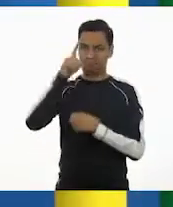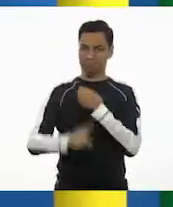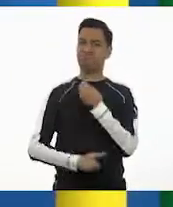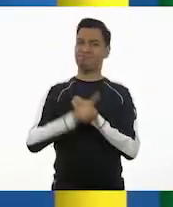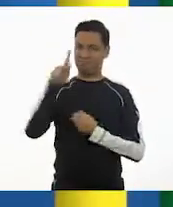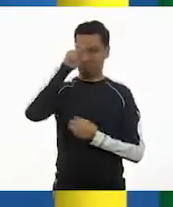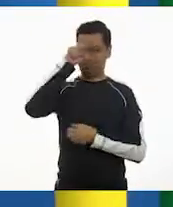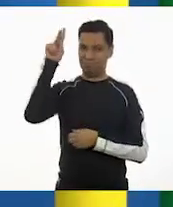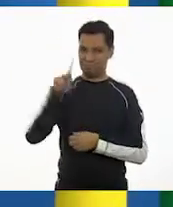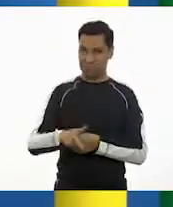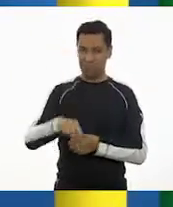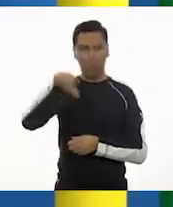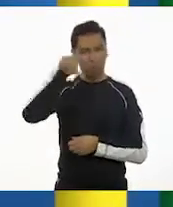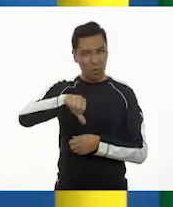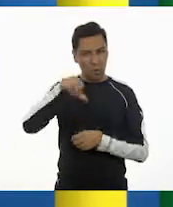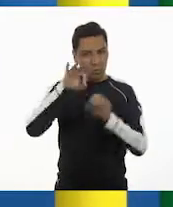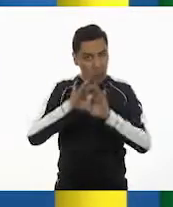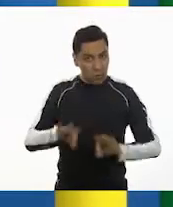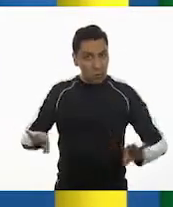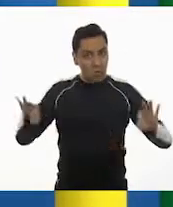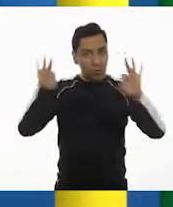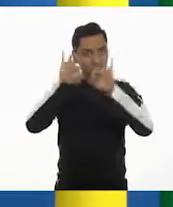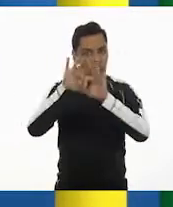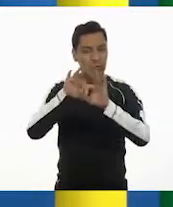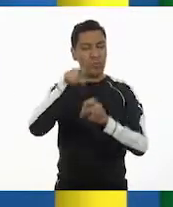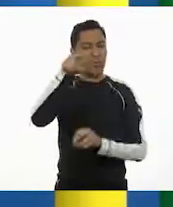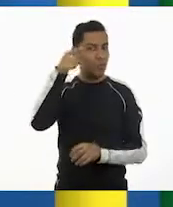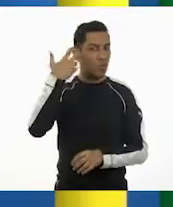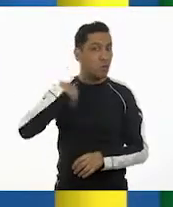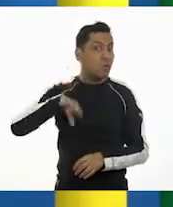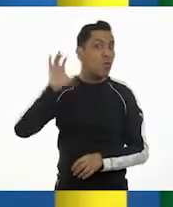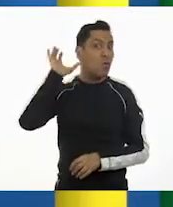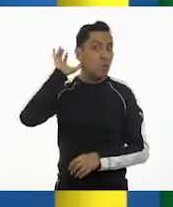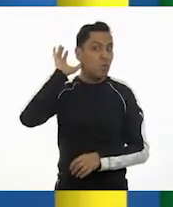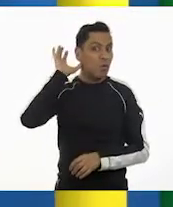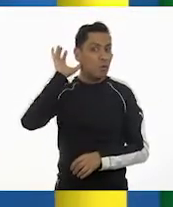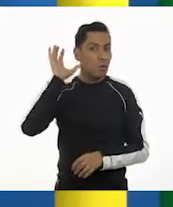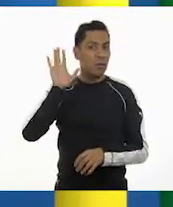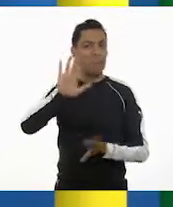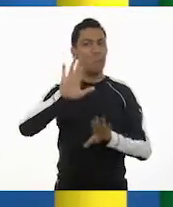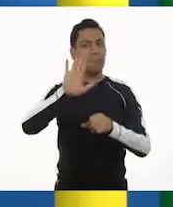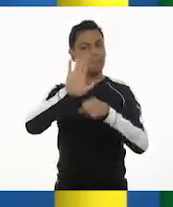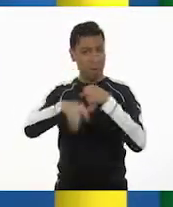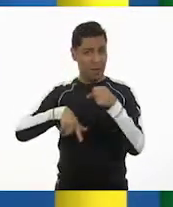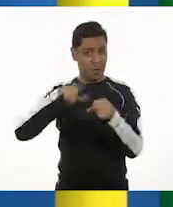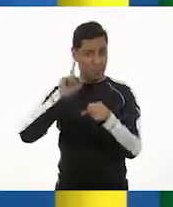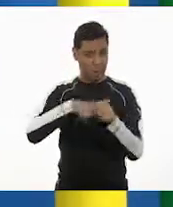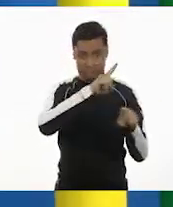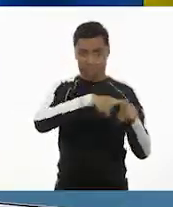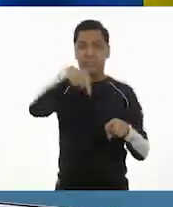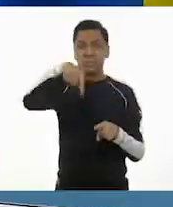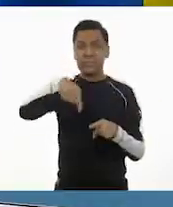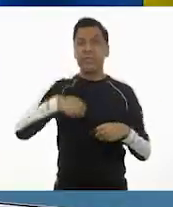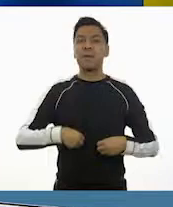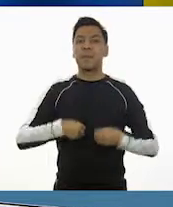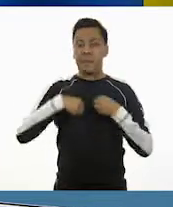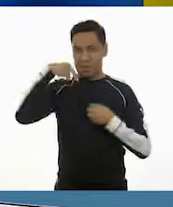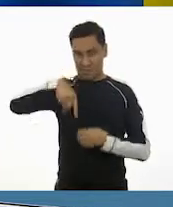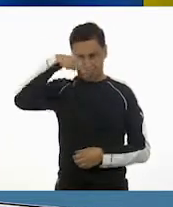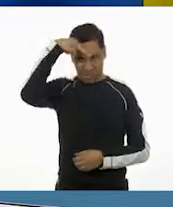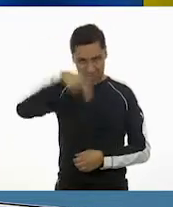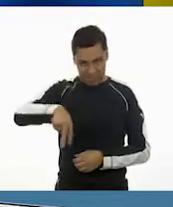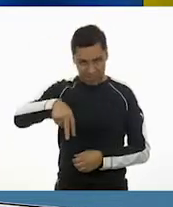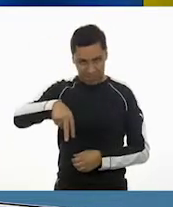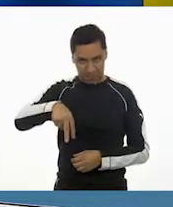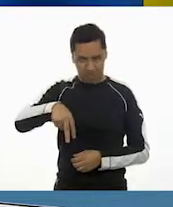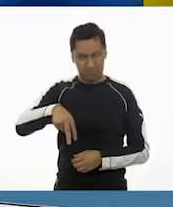sobre un aspecto relevante que seguramente ya han escuchado, sobre las especies que habitan en nuestro país. Pues no me imagino